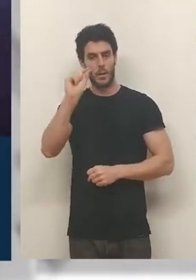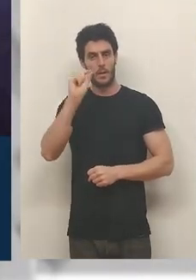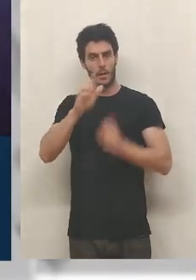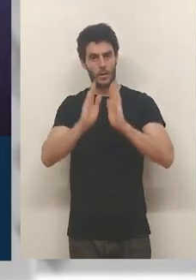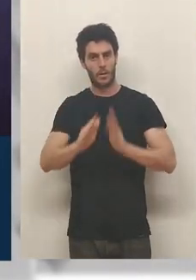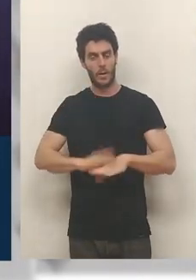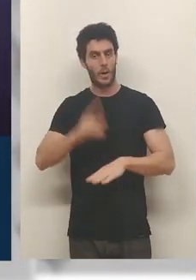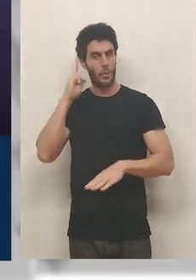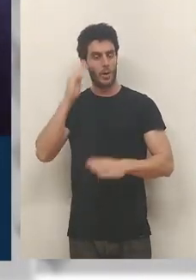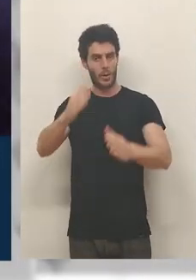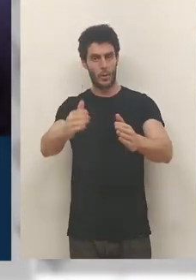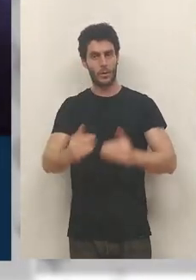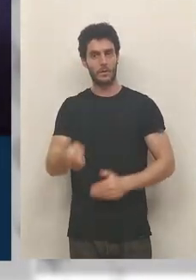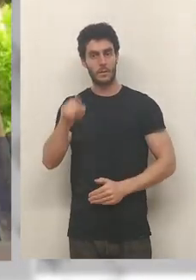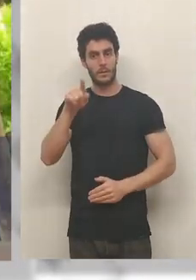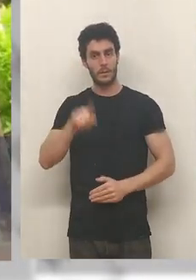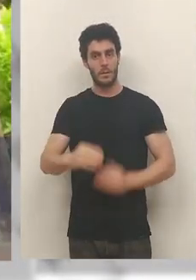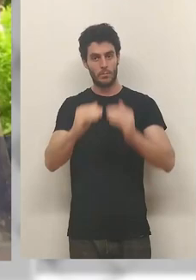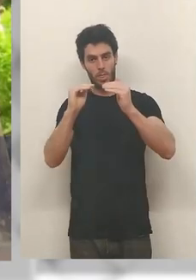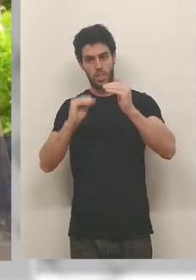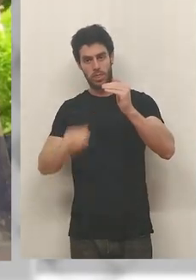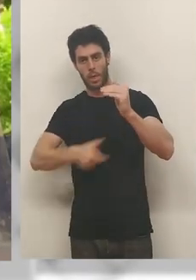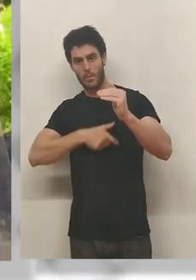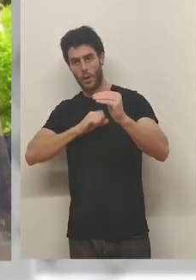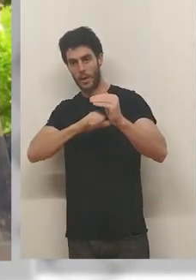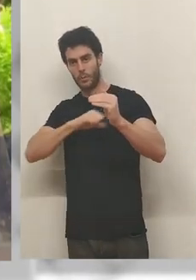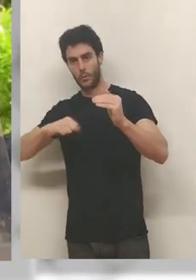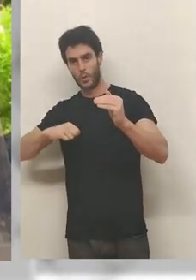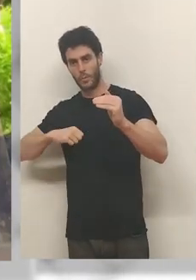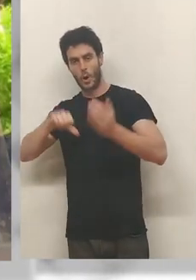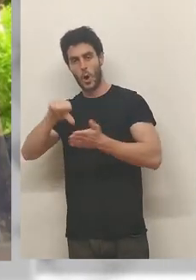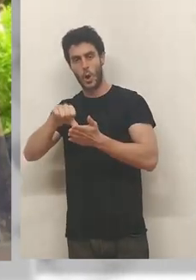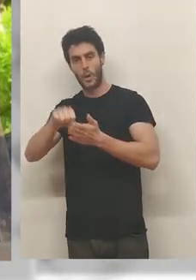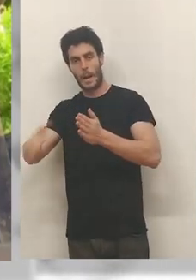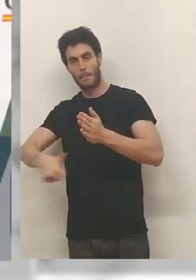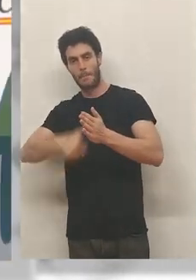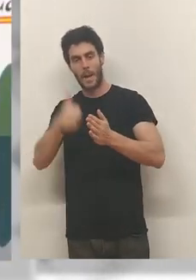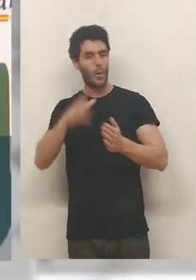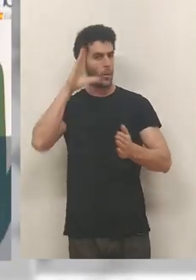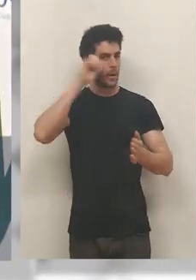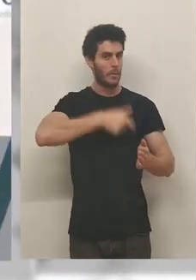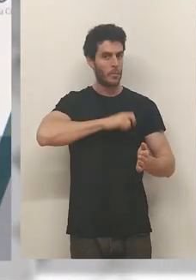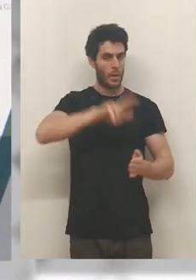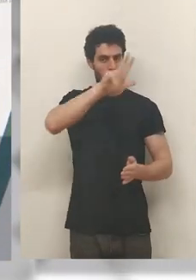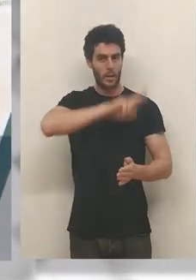denuncian la ausencia de índices correctores para su jubilación y las diferencias salariales con policías autonómicos y locales.